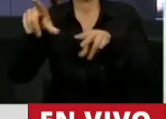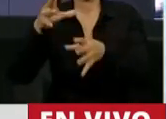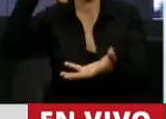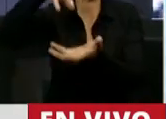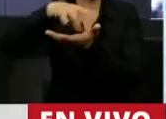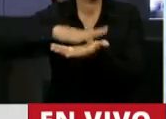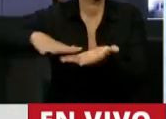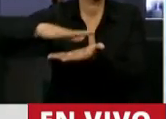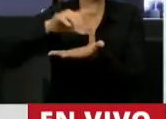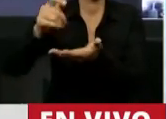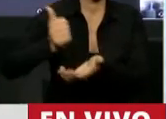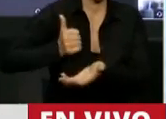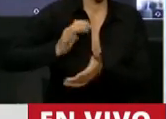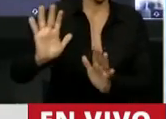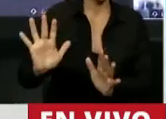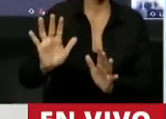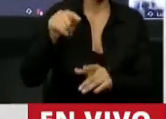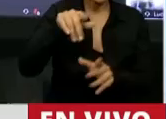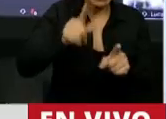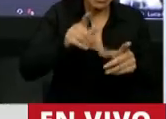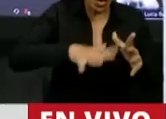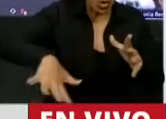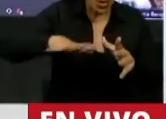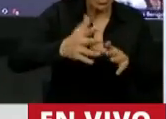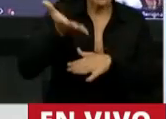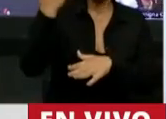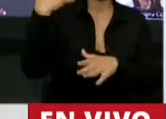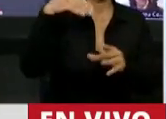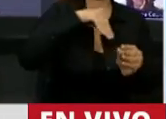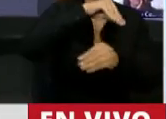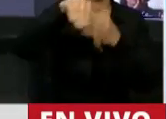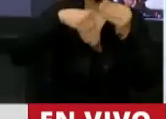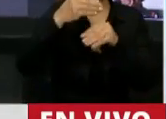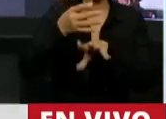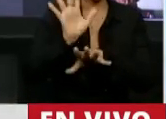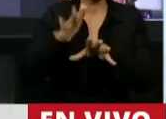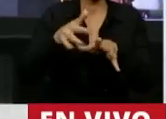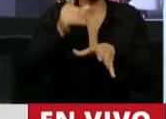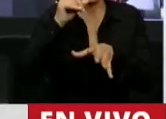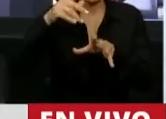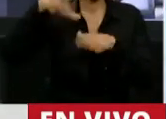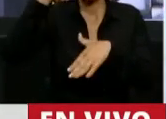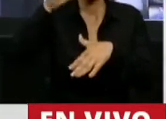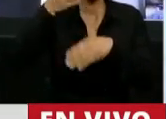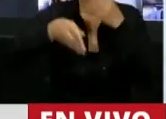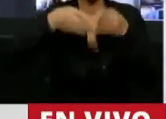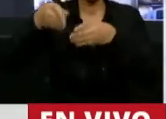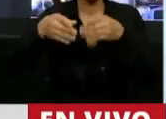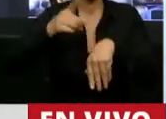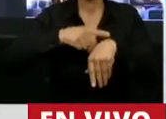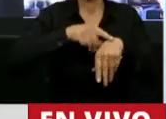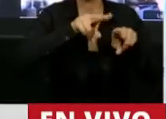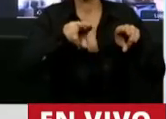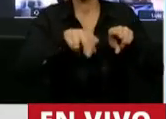lugar, más de 1.000 familias concurren hasta la pandemia